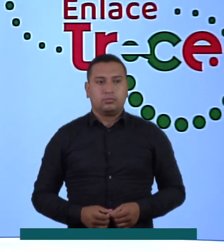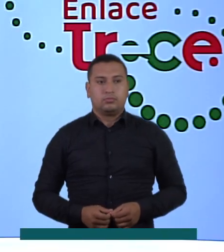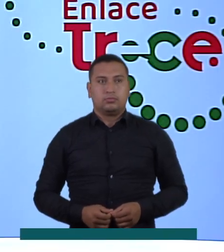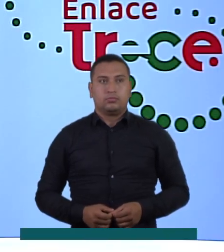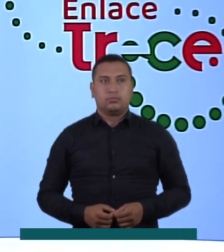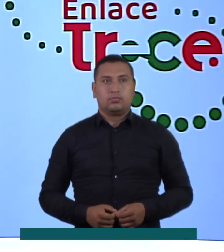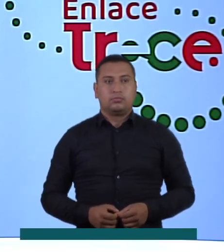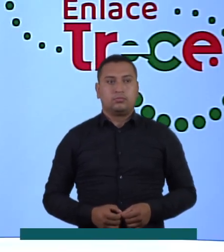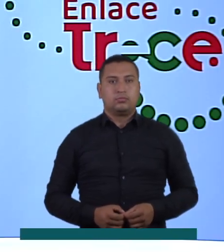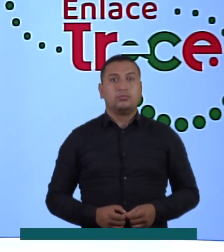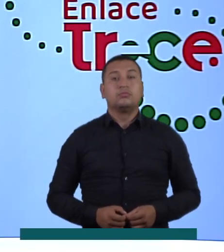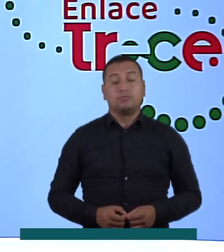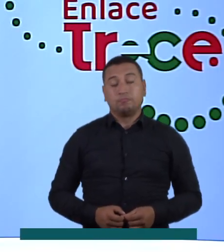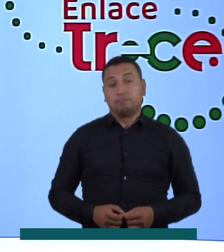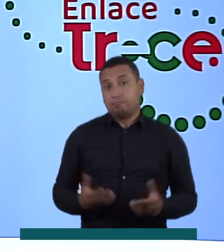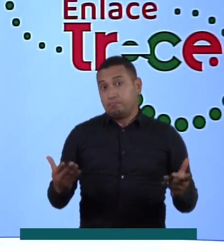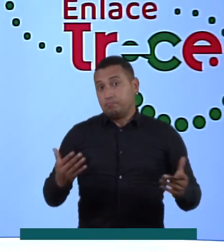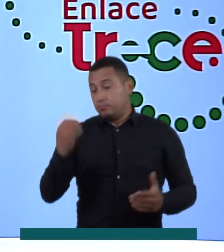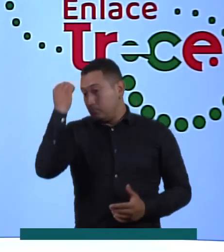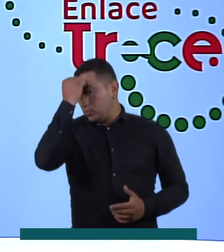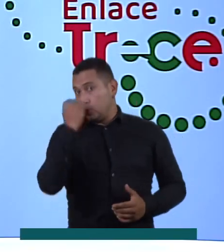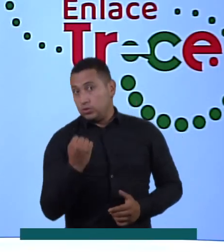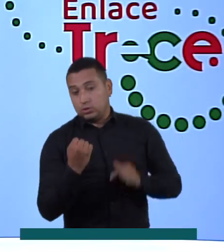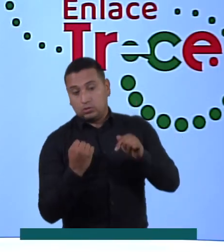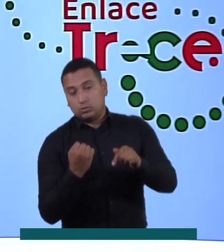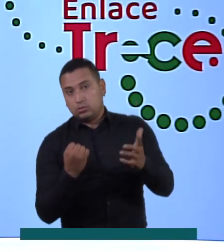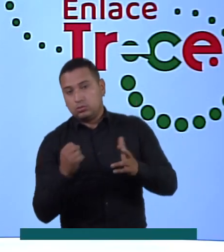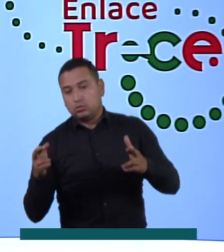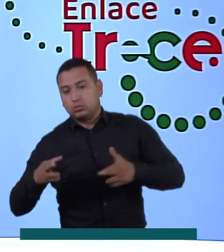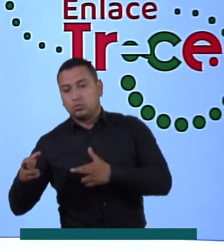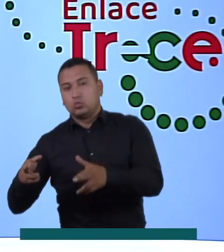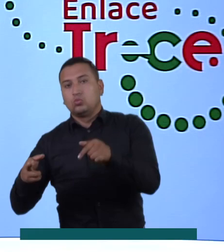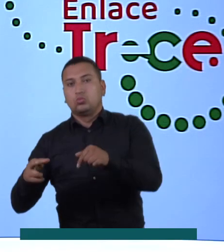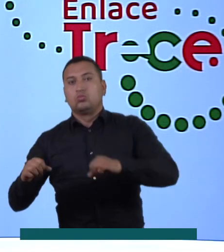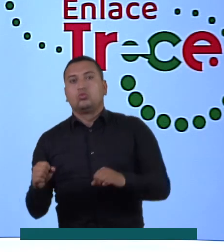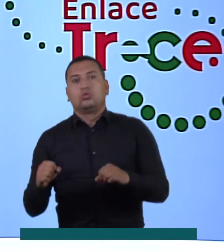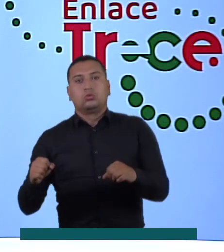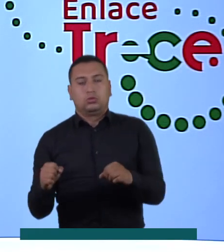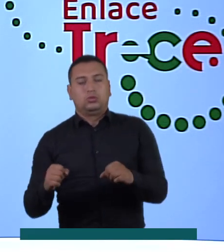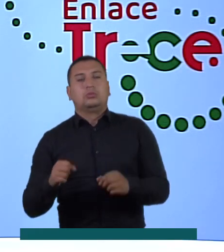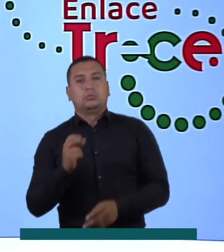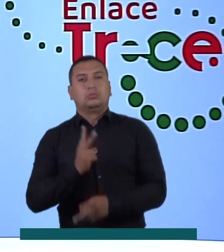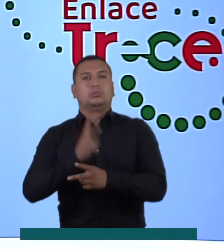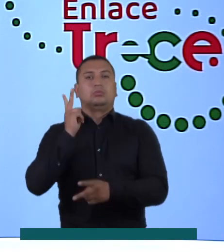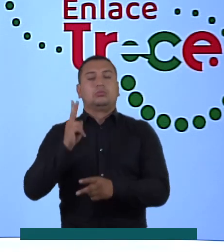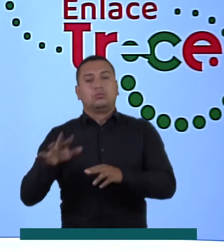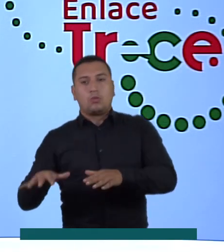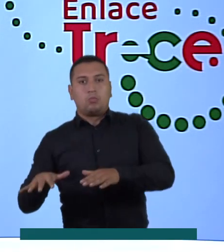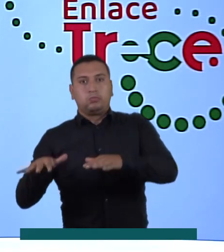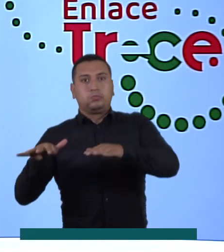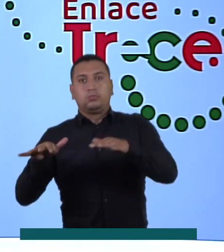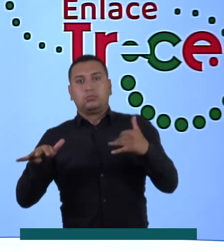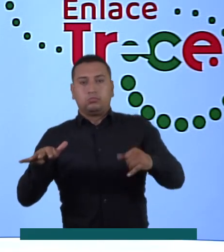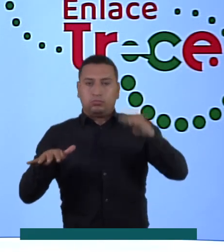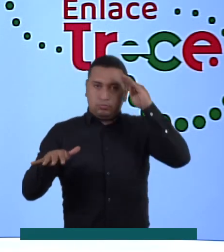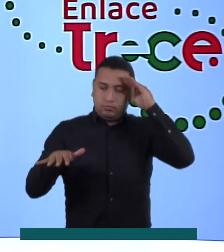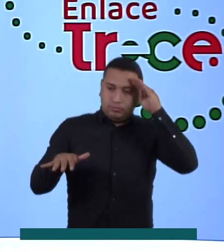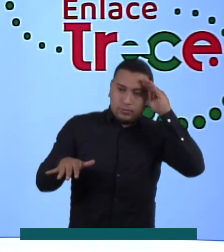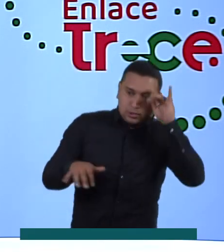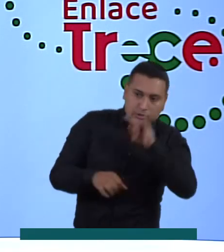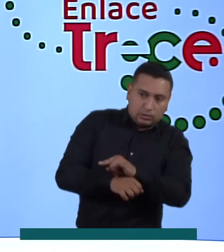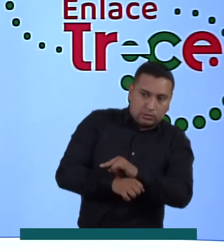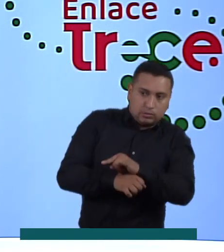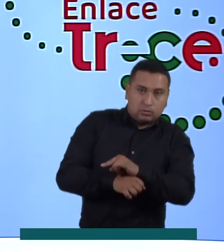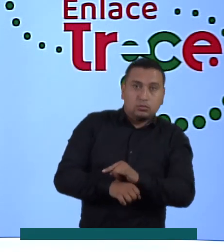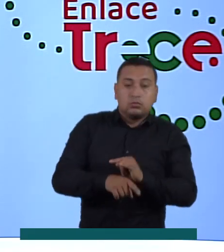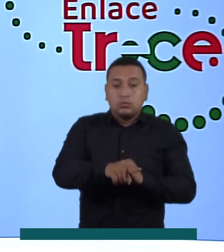Por su parte, en Soacha, el nivel del río Bogotá mantiene en alerta a varias familias, aunque las autoridades monitorean las zonas de riesgo, piden que la